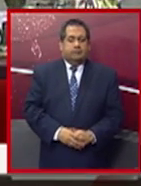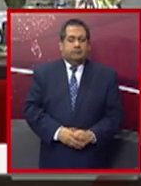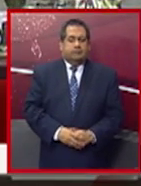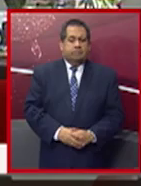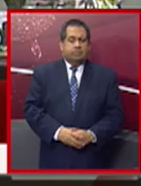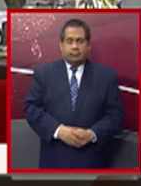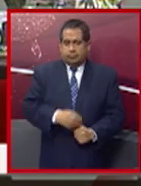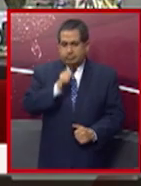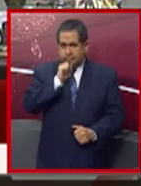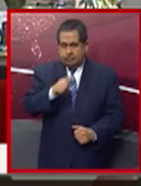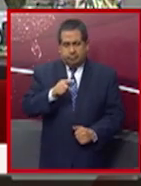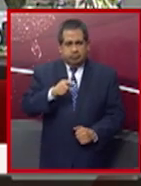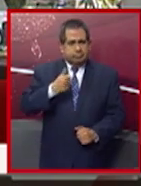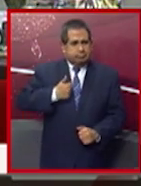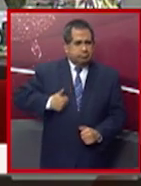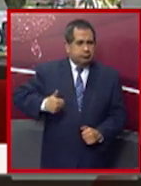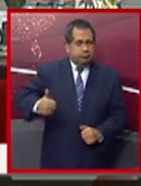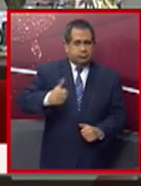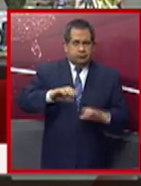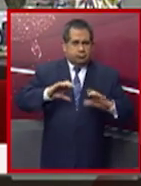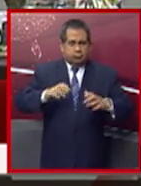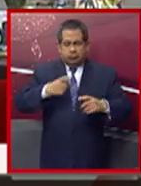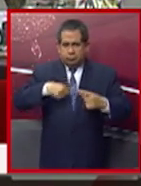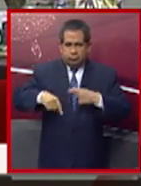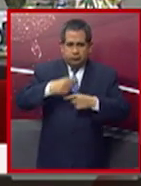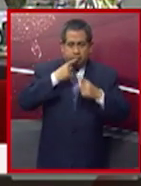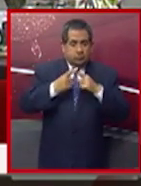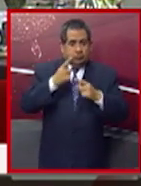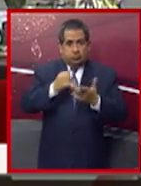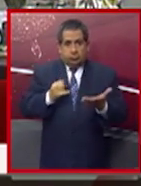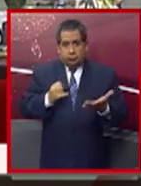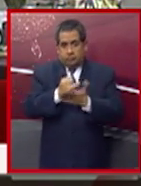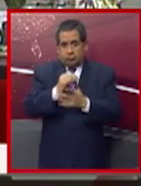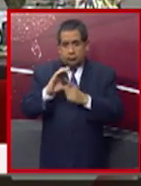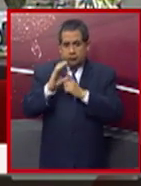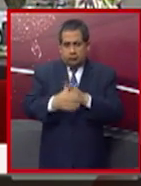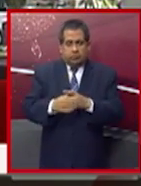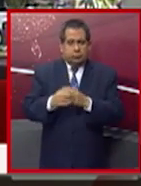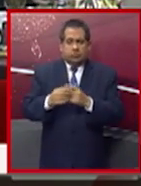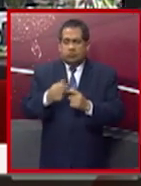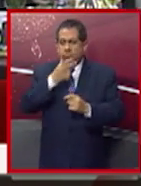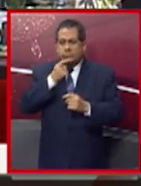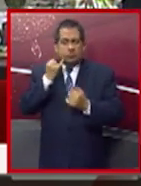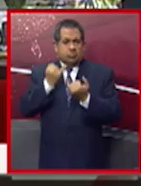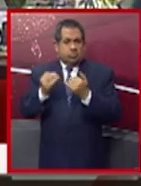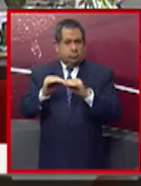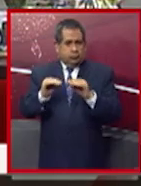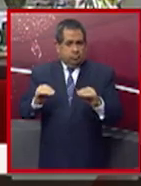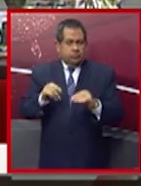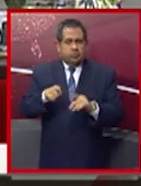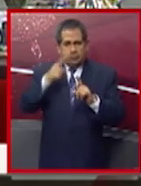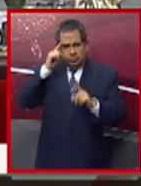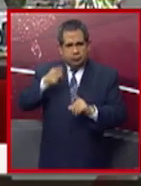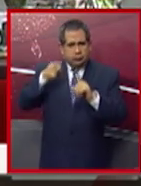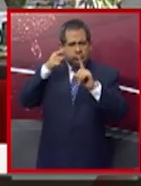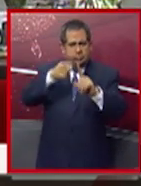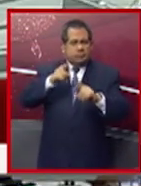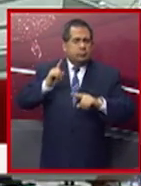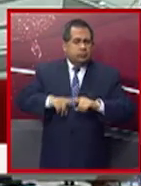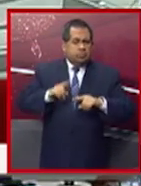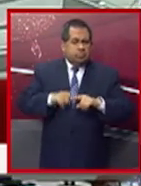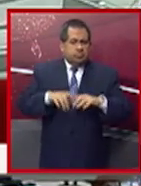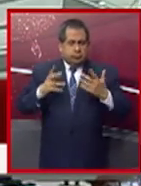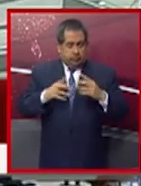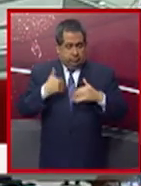Bueno, también se pusieron a consideración del Pleno un dictamen de la Comisión de Igualdad de Género, el cual tiene el objetivo de